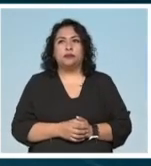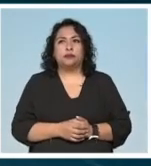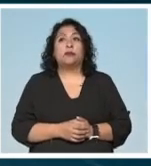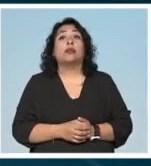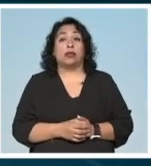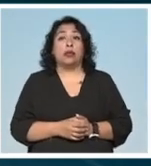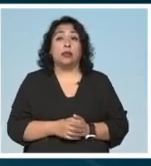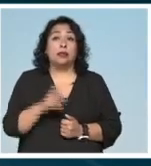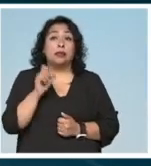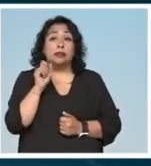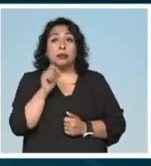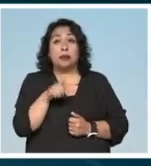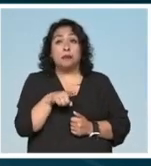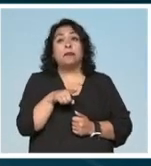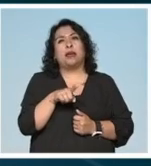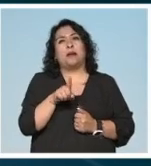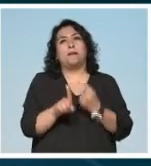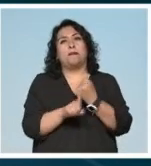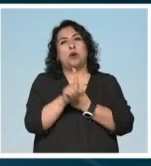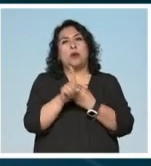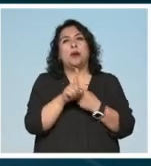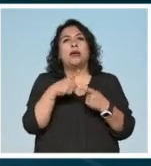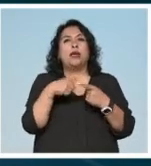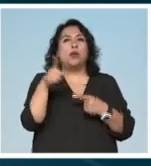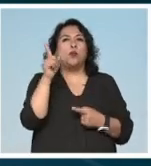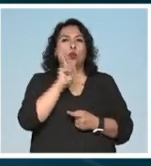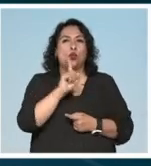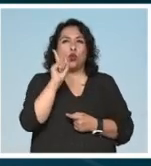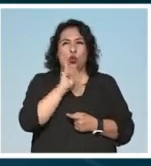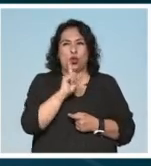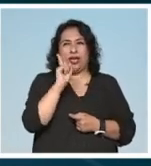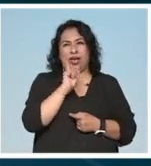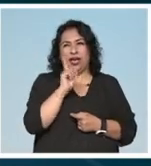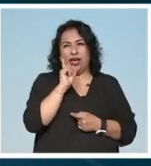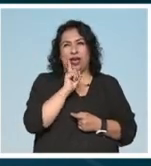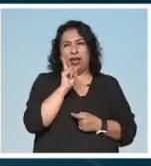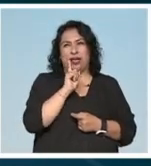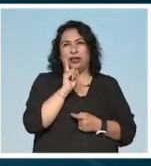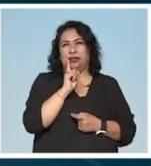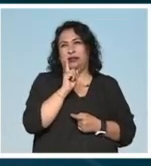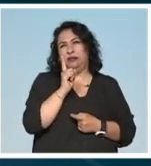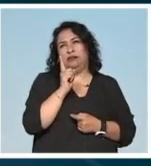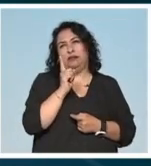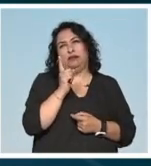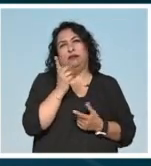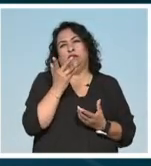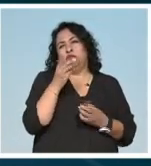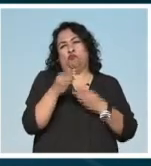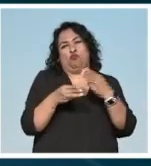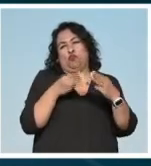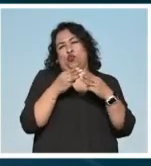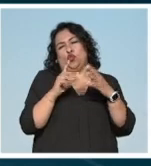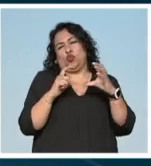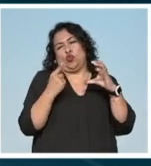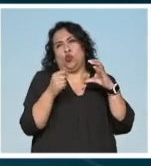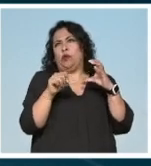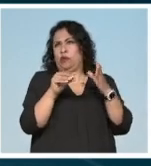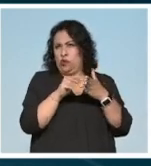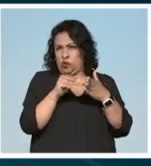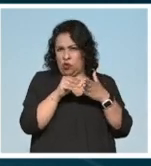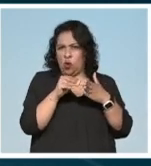Y también es el problema de las mujeres en gran parte del mundo y todavía